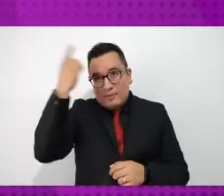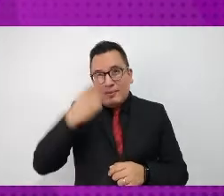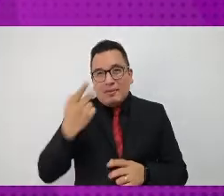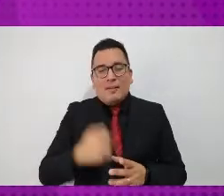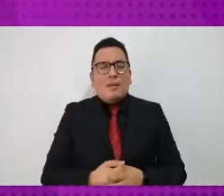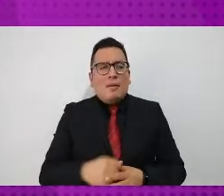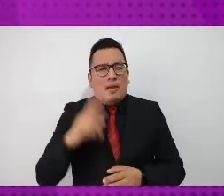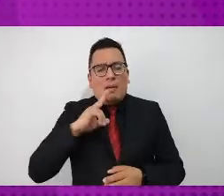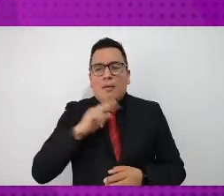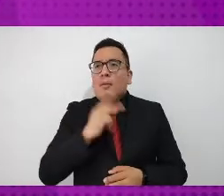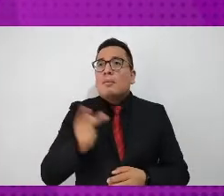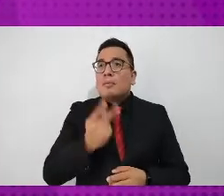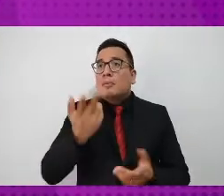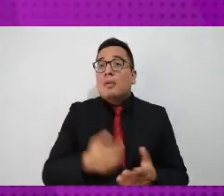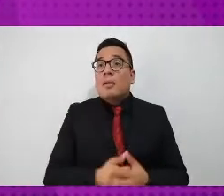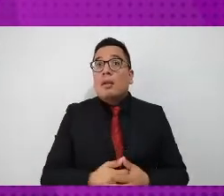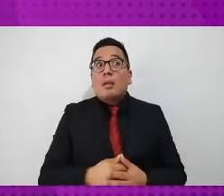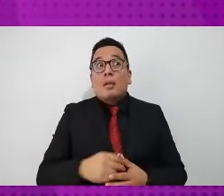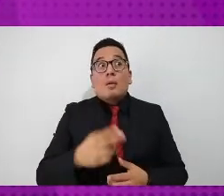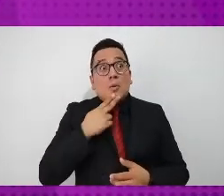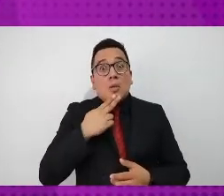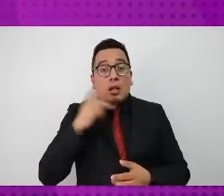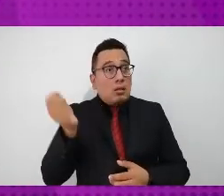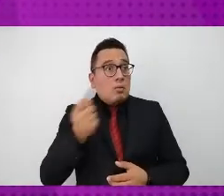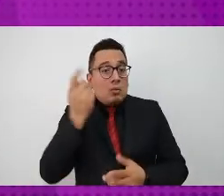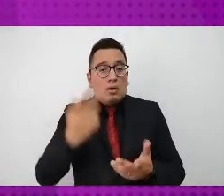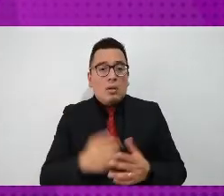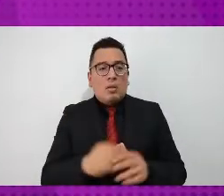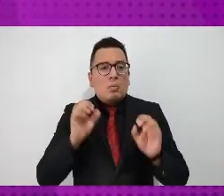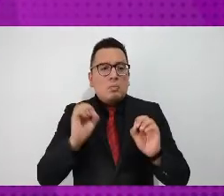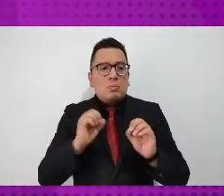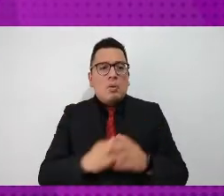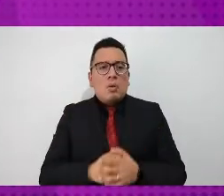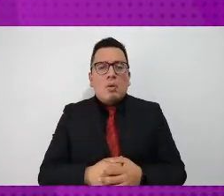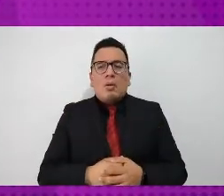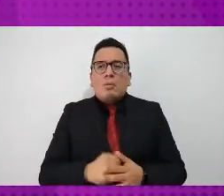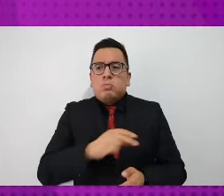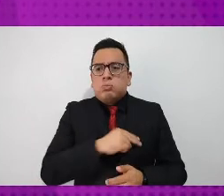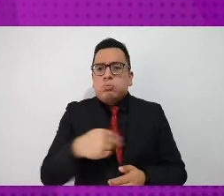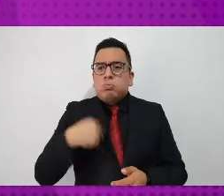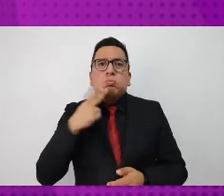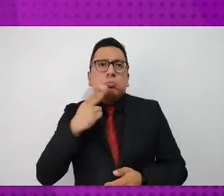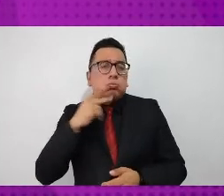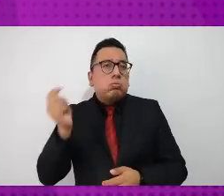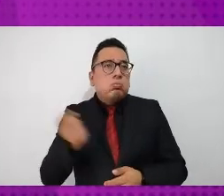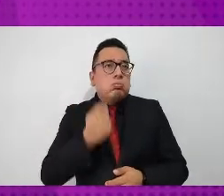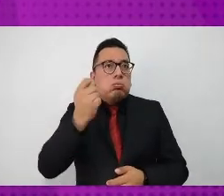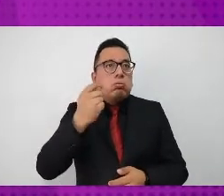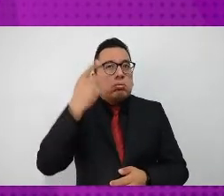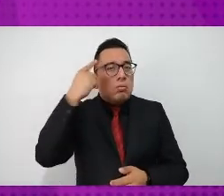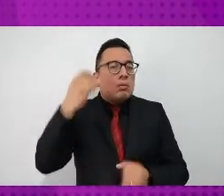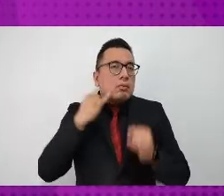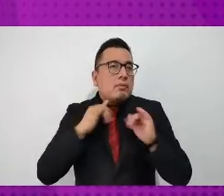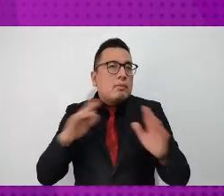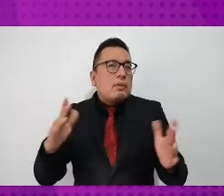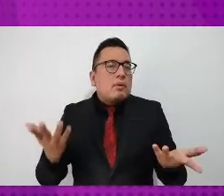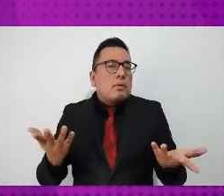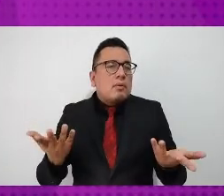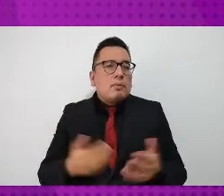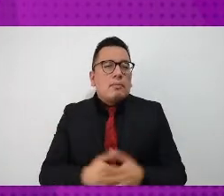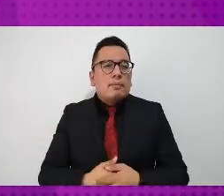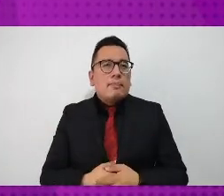y por qué no favorecer las tecnologías o como no utilizar porque no utilizar las tecnologías de información y